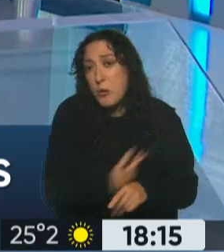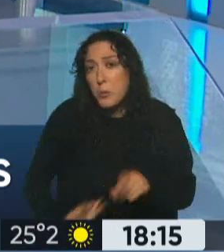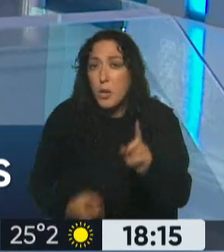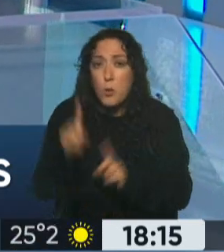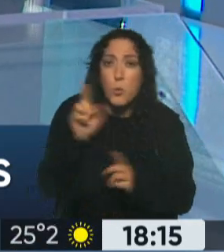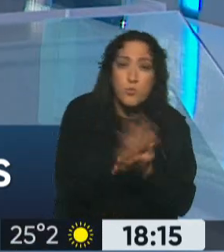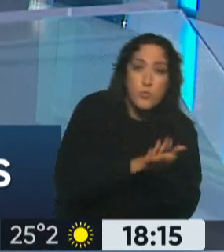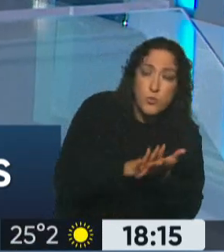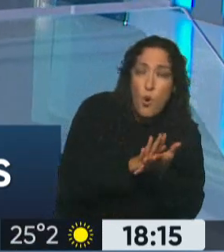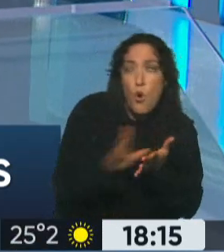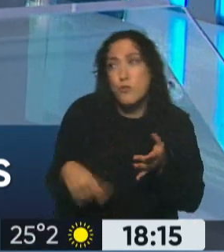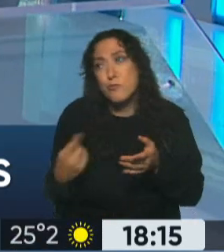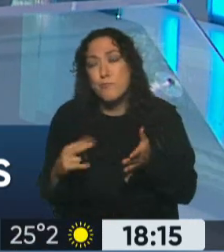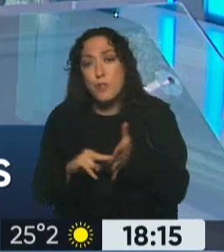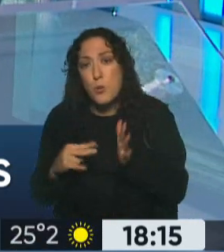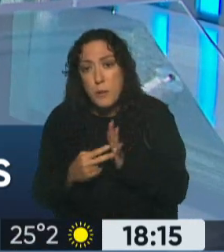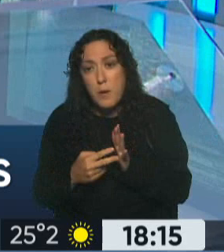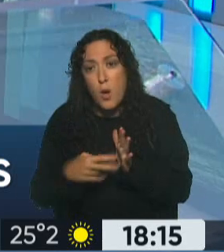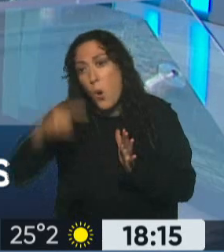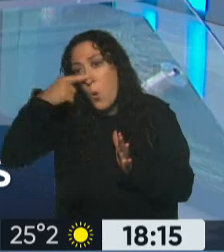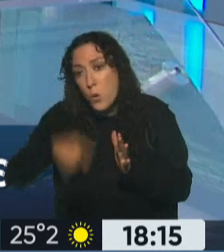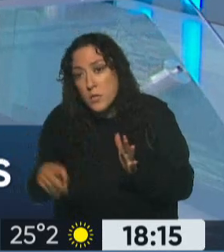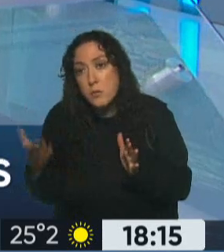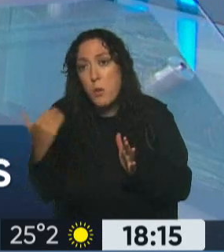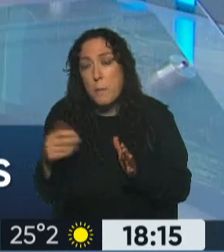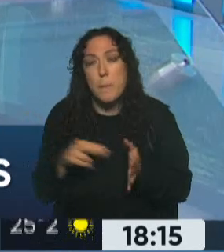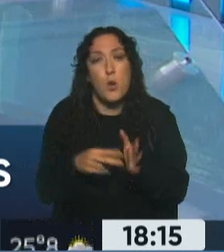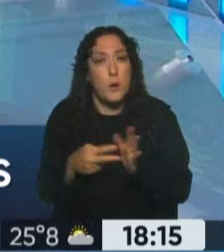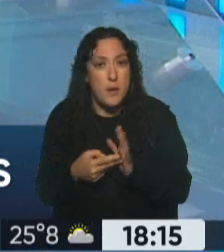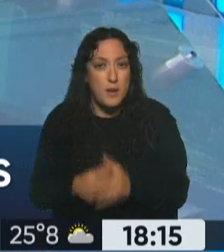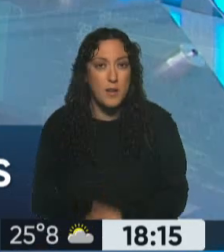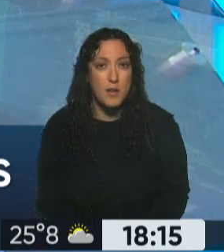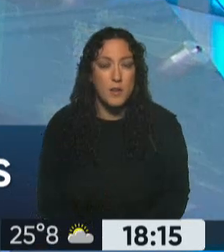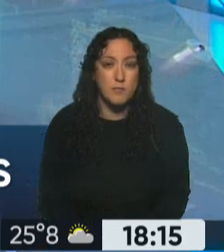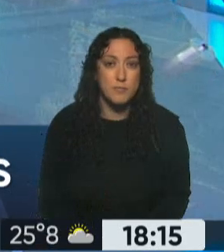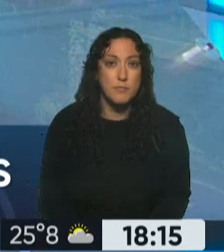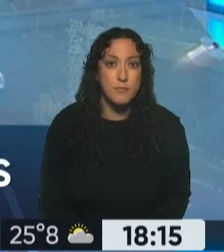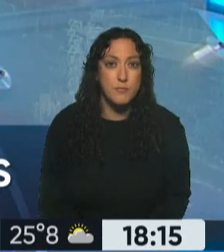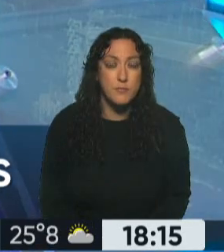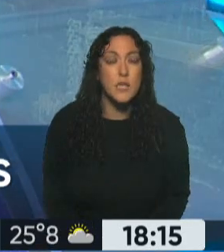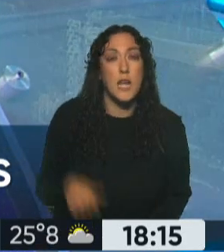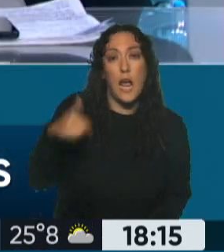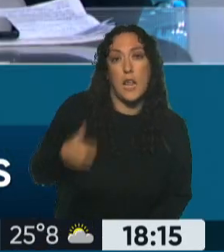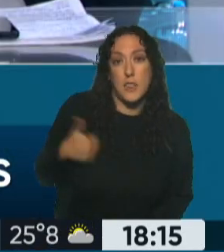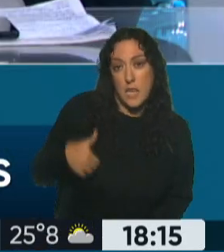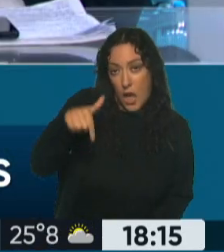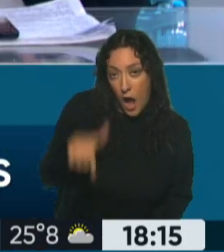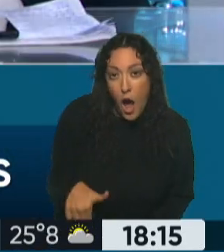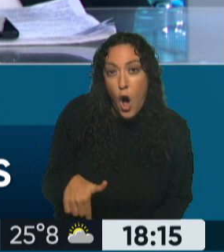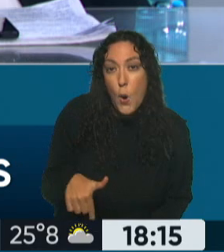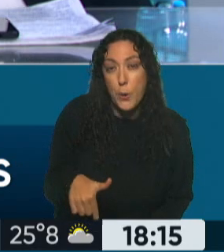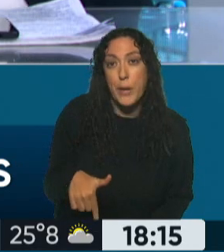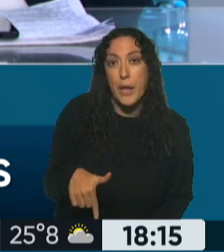solucionarlo a otros Se les complicó al último se le ahora este problema que tiene hoy Argentina este